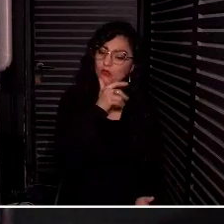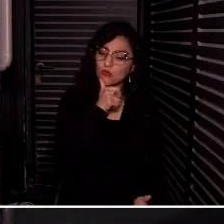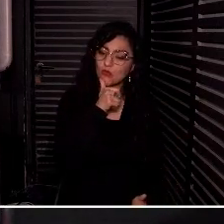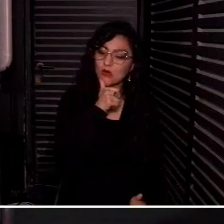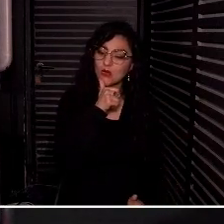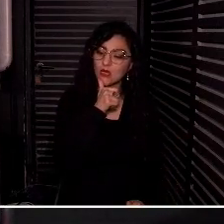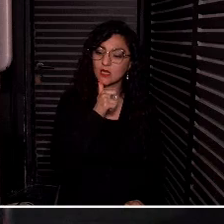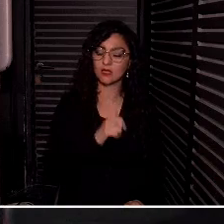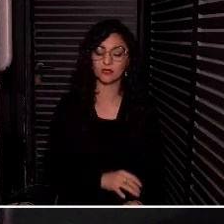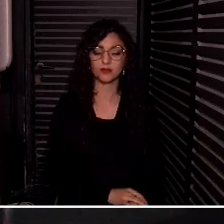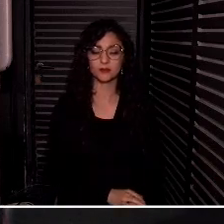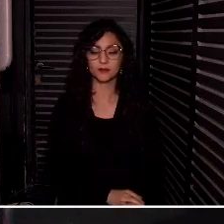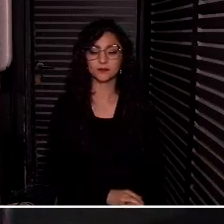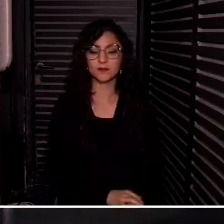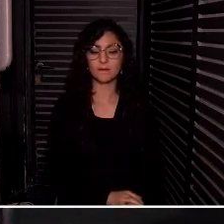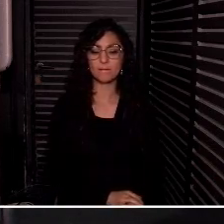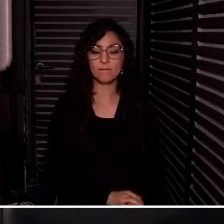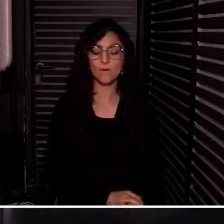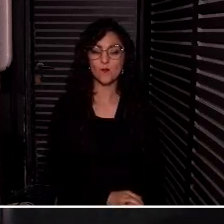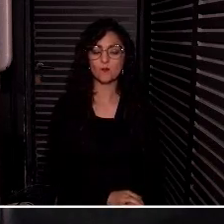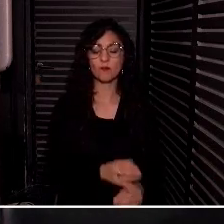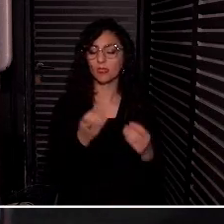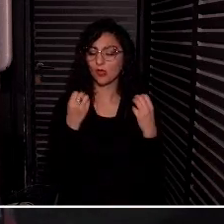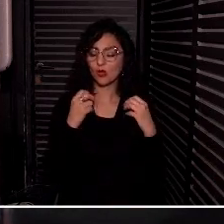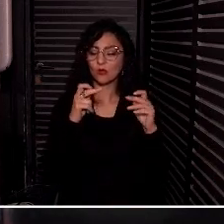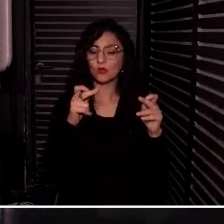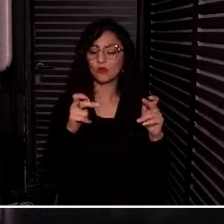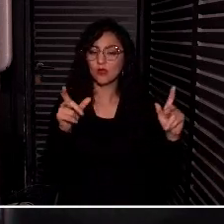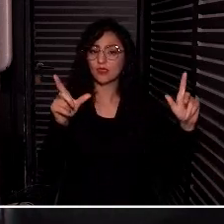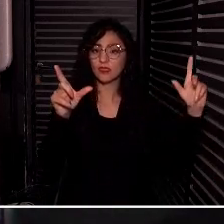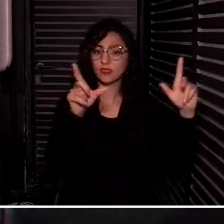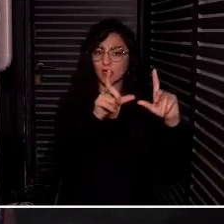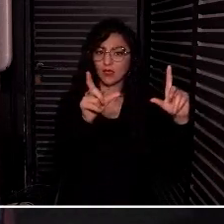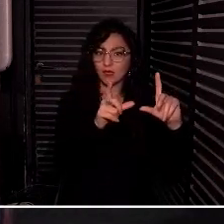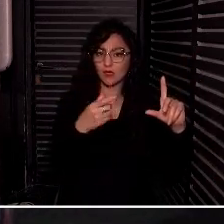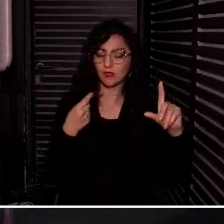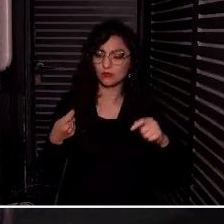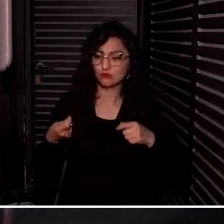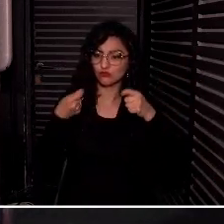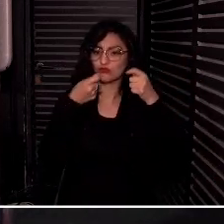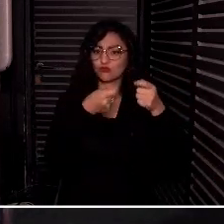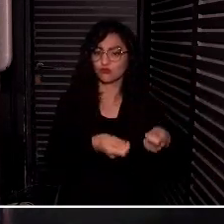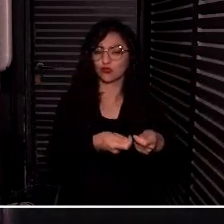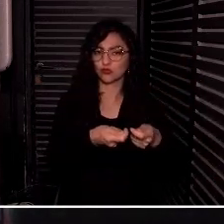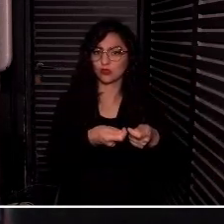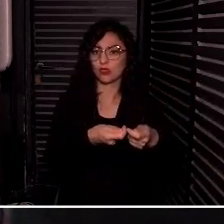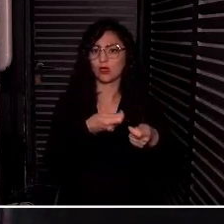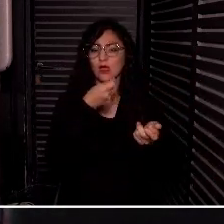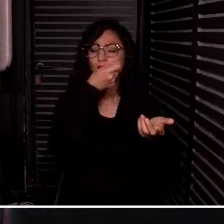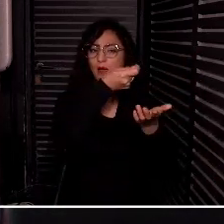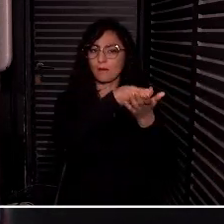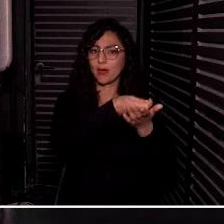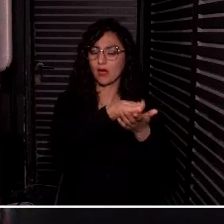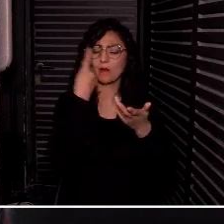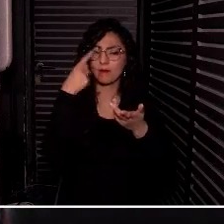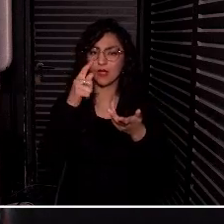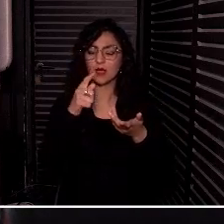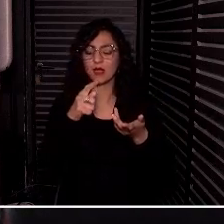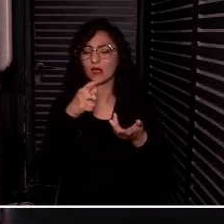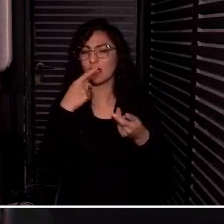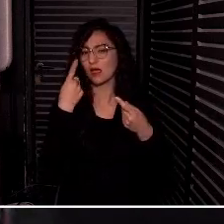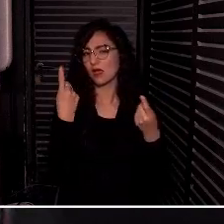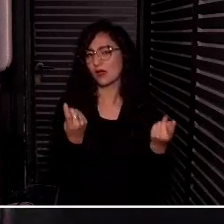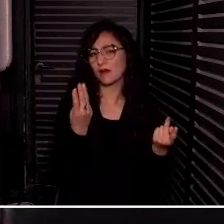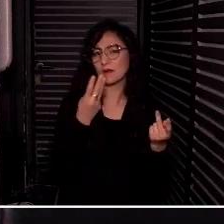posibilidad que la televisión eh pueda recibir publicidad electoral es decir en en una época cuando chile era